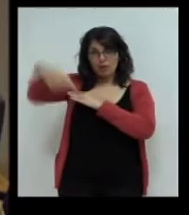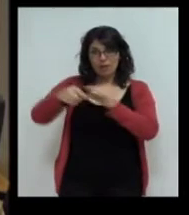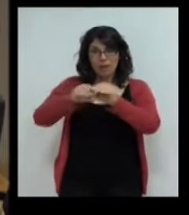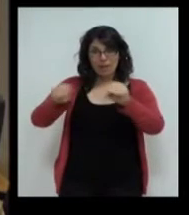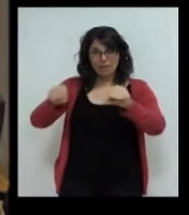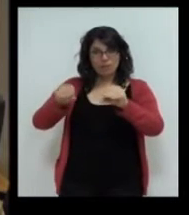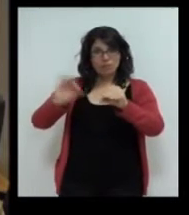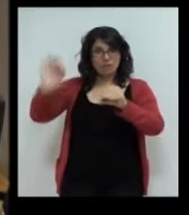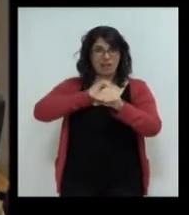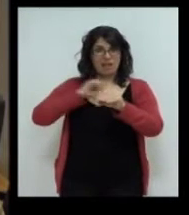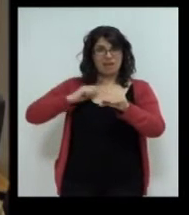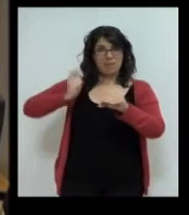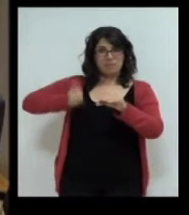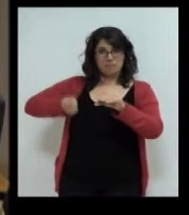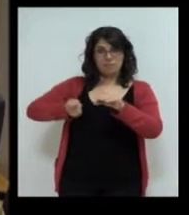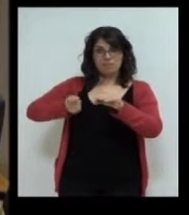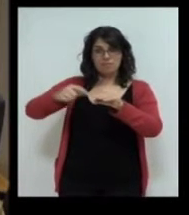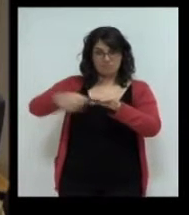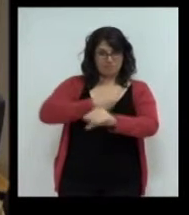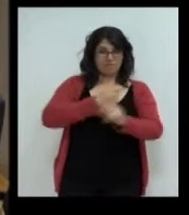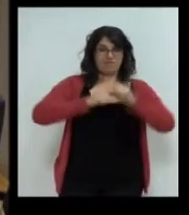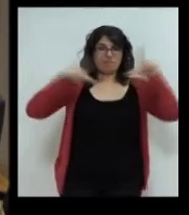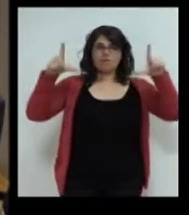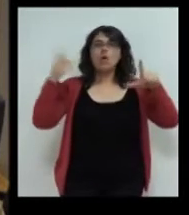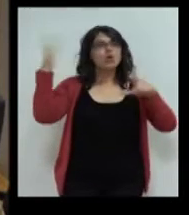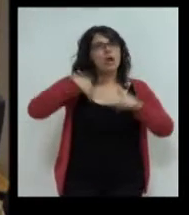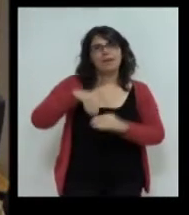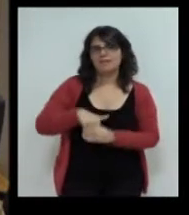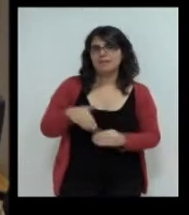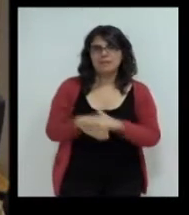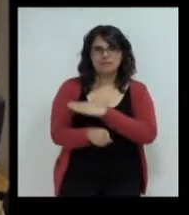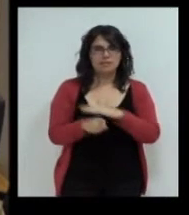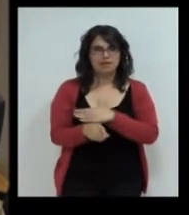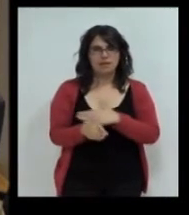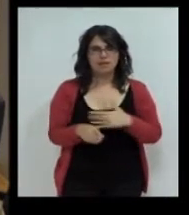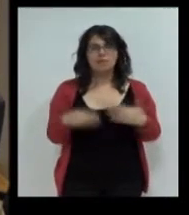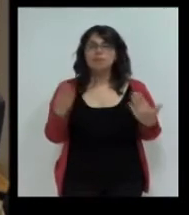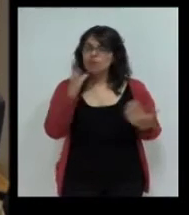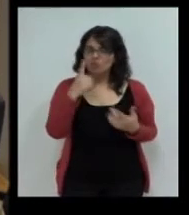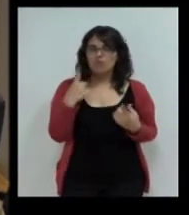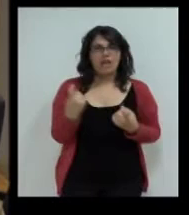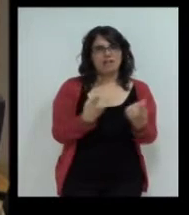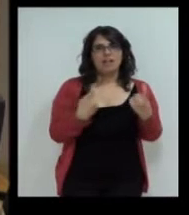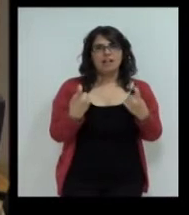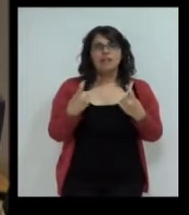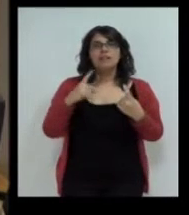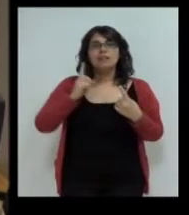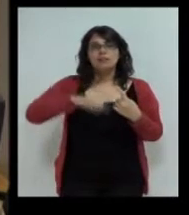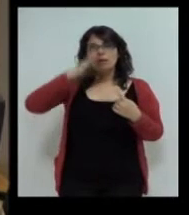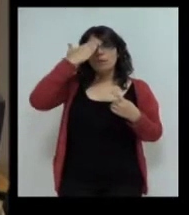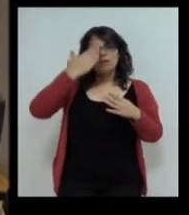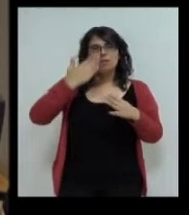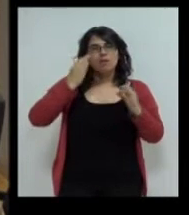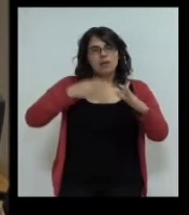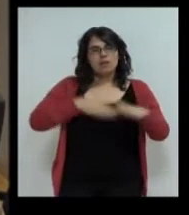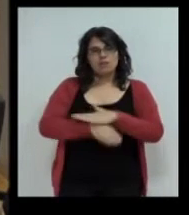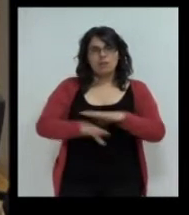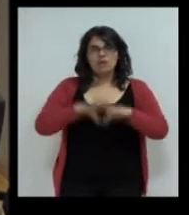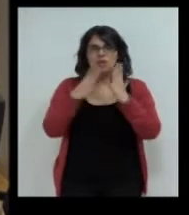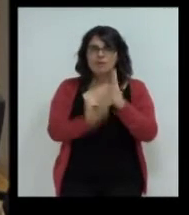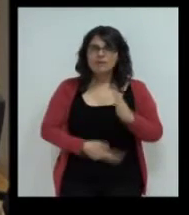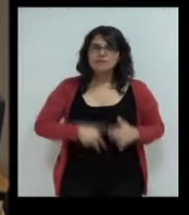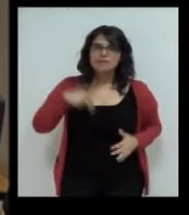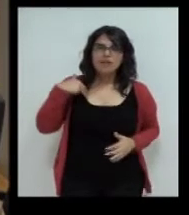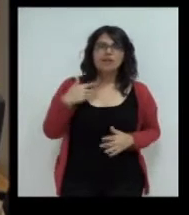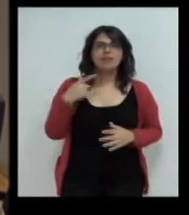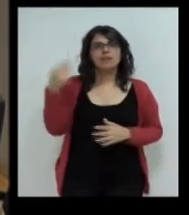Con lo cual, todavía en este entorno quedan muchísimos retos, por no hablar del principio de accesibilidad universal, del diseño